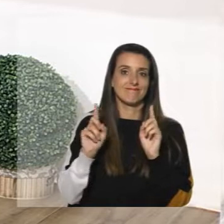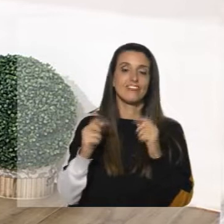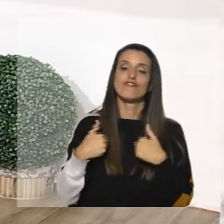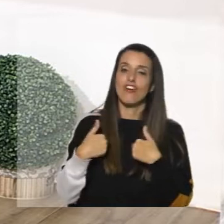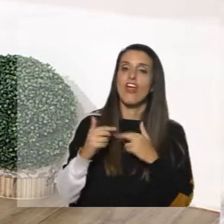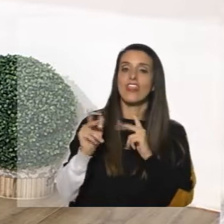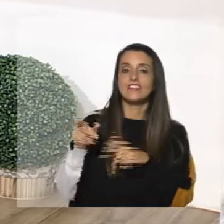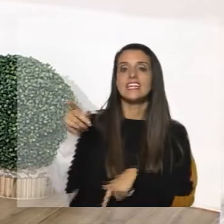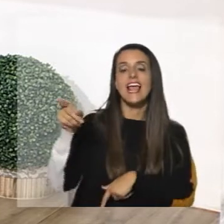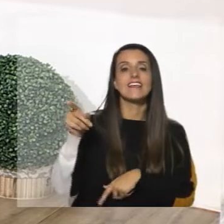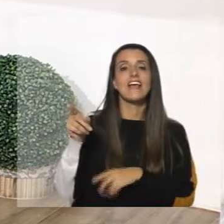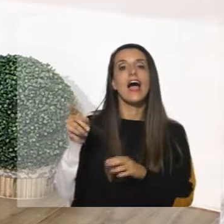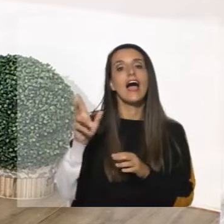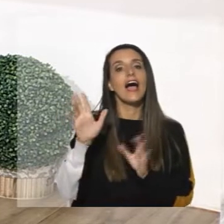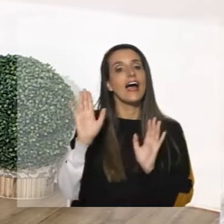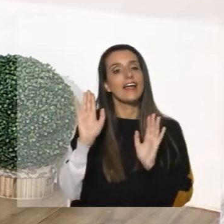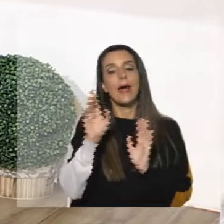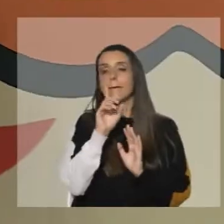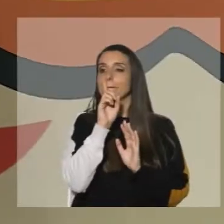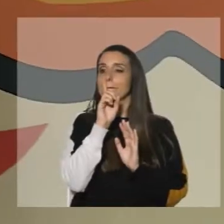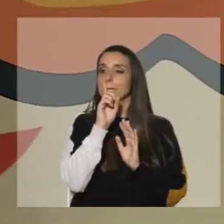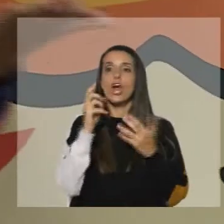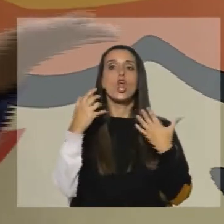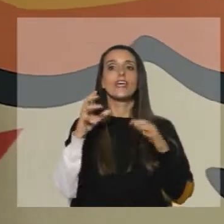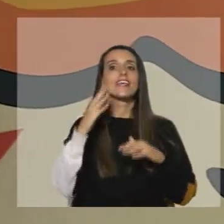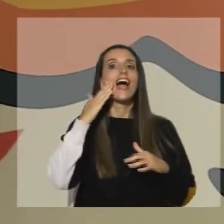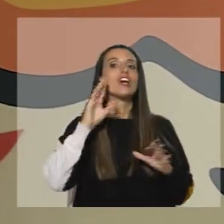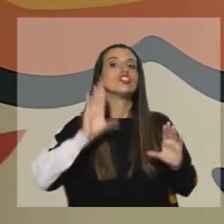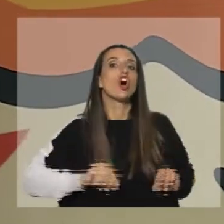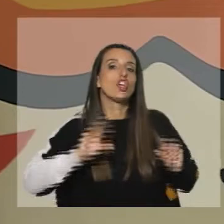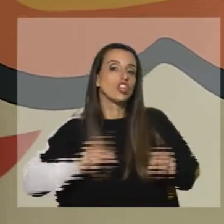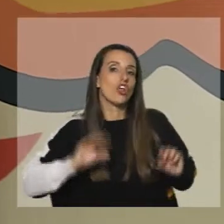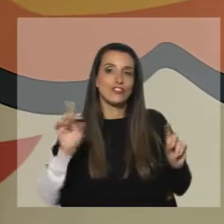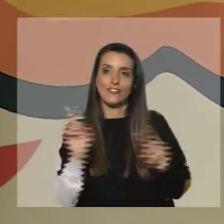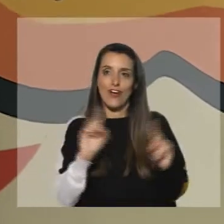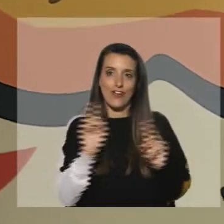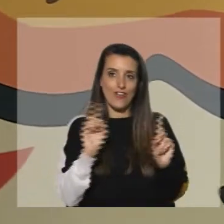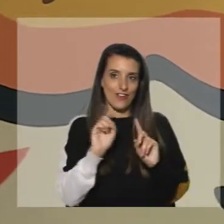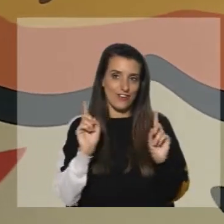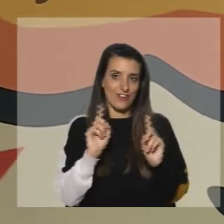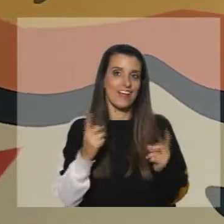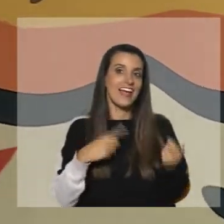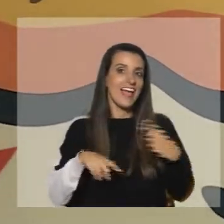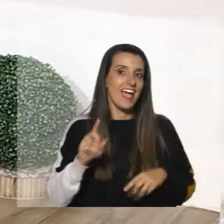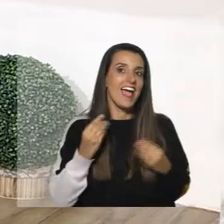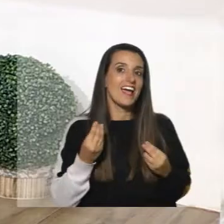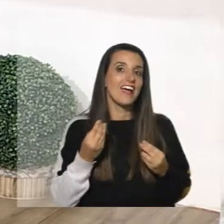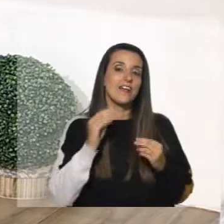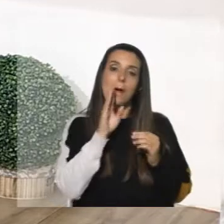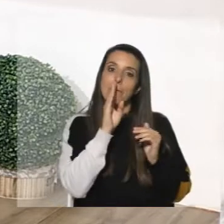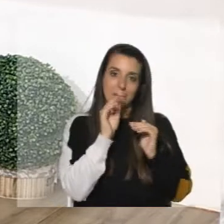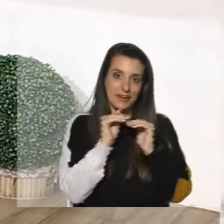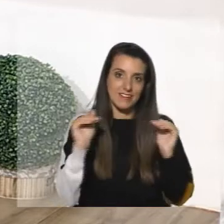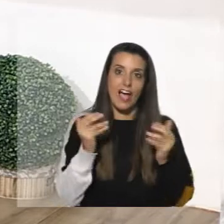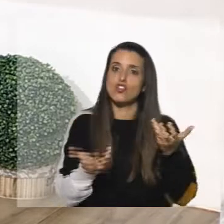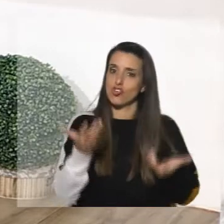no está con bajo perfil porque no quiere ser así tan acaparadora de decir Ana todo la lo defiende, que sabe. Pero no sé. Entonces tiene un bajo perfil, pero no cocina